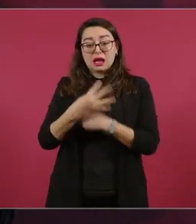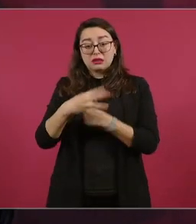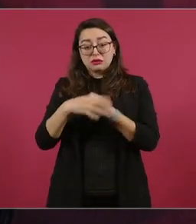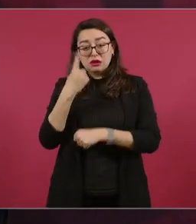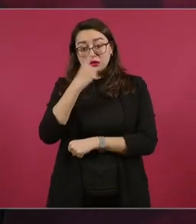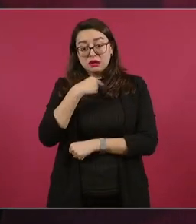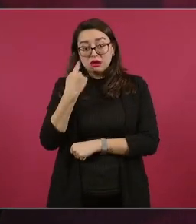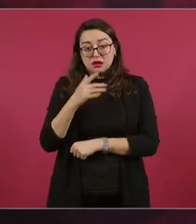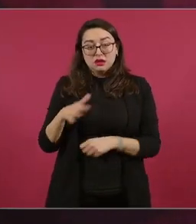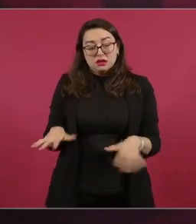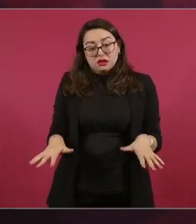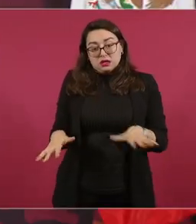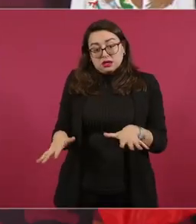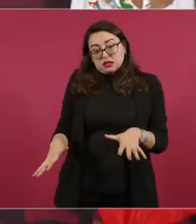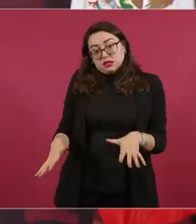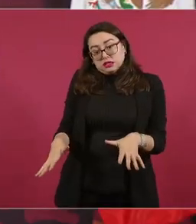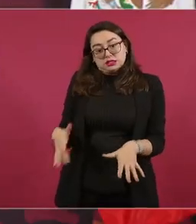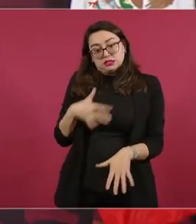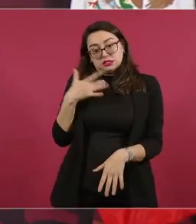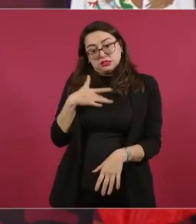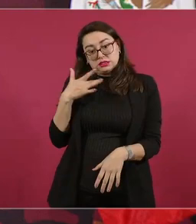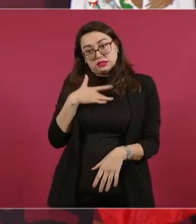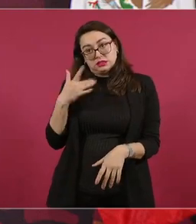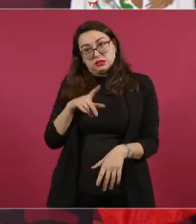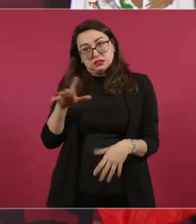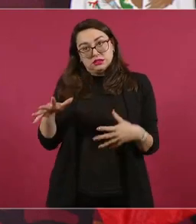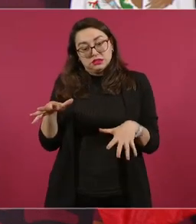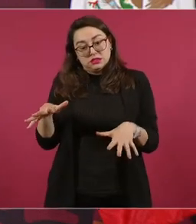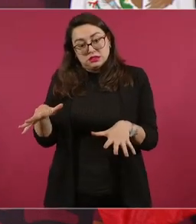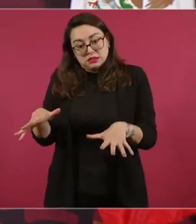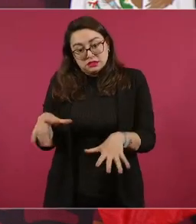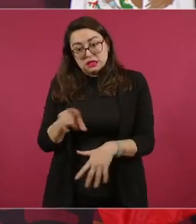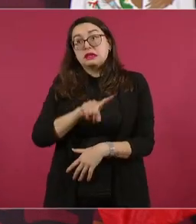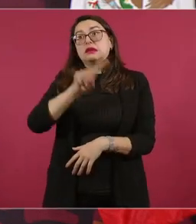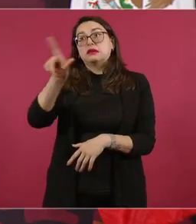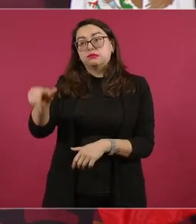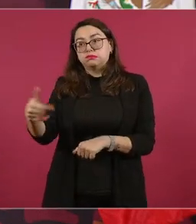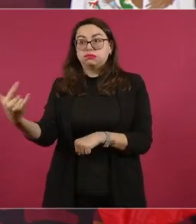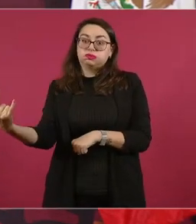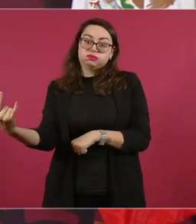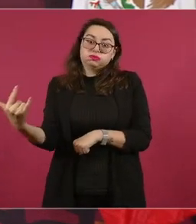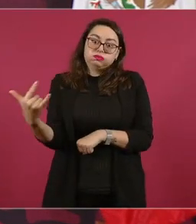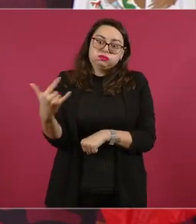Tembelequeando. ¿Y cómo regresa uno? ¿Sí?